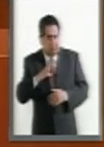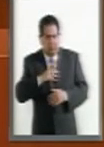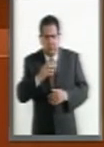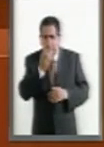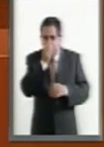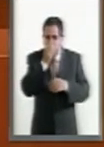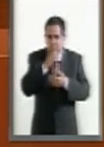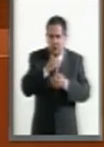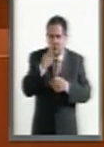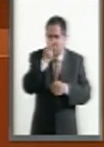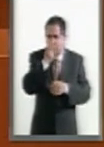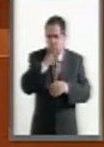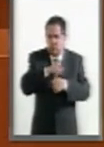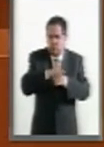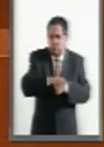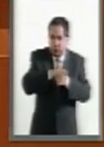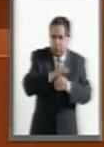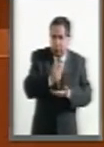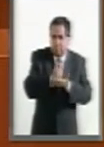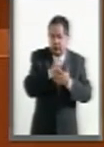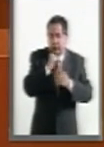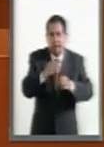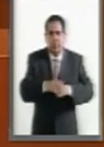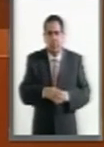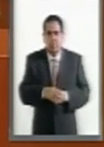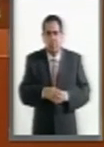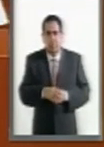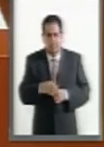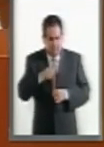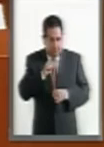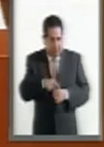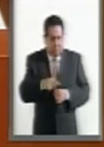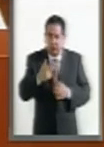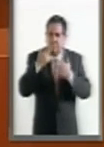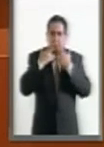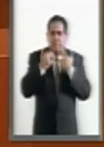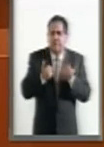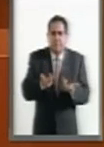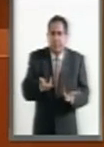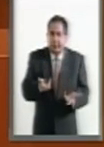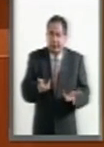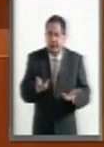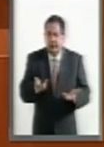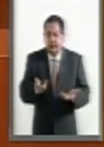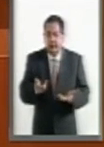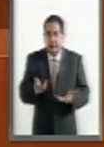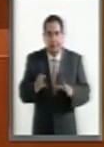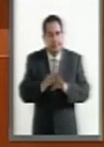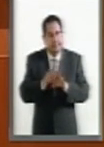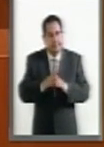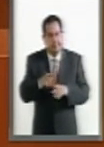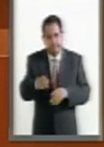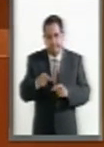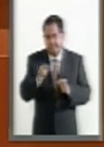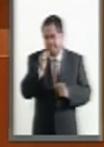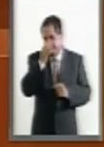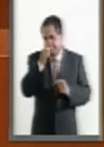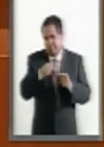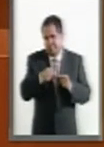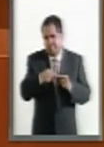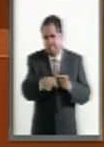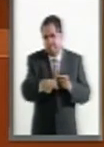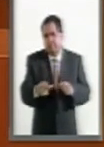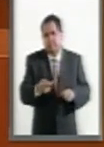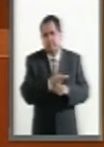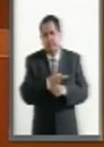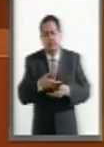el equipo adecuado para el auxilio, el mismo no funcionaba. Esta situación derivó en que momentos después